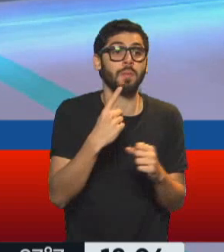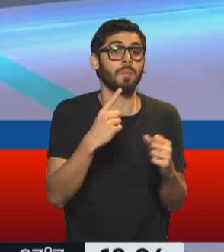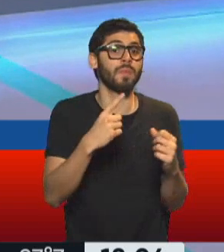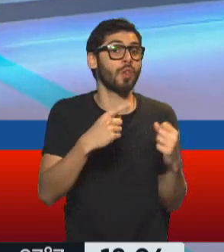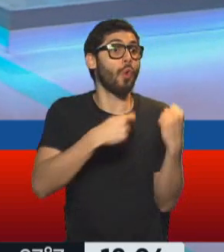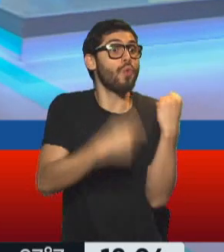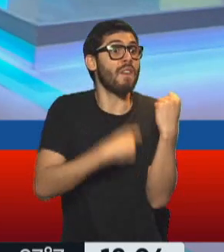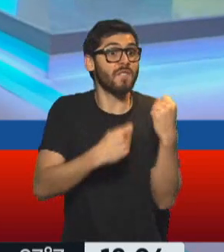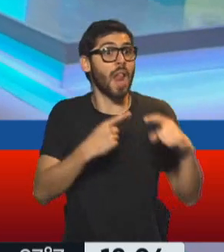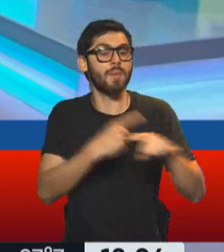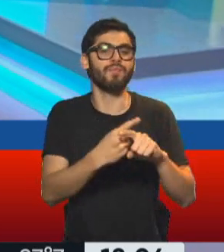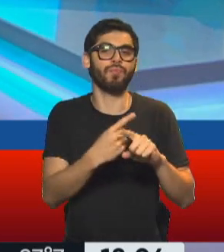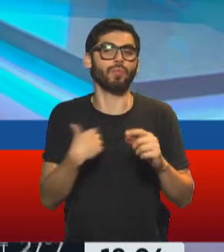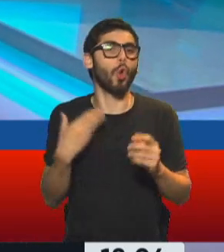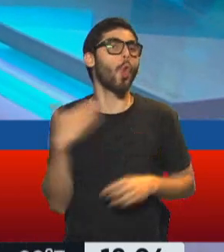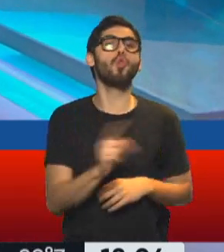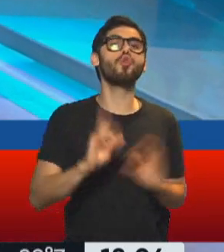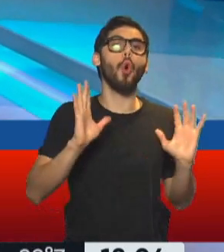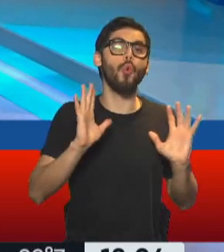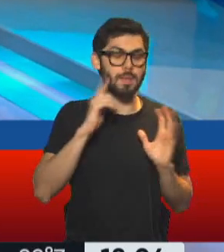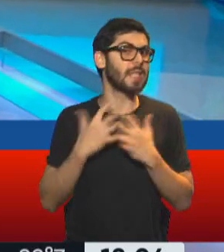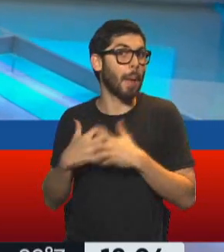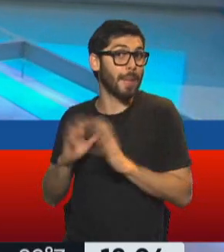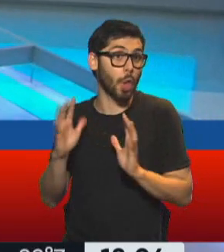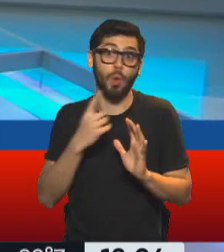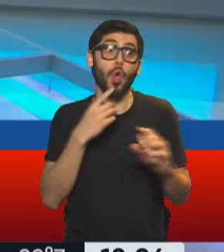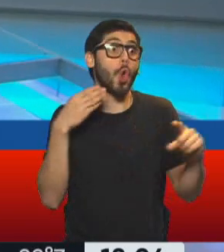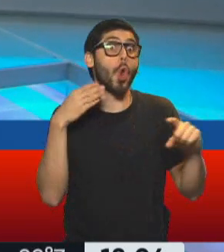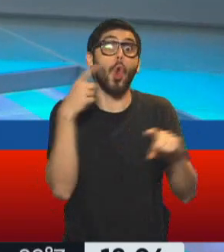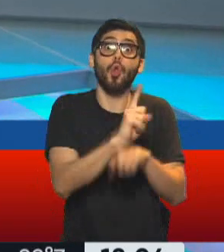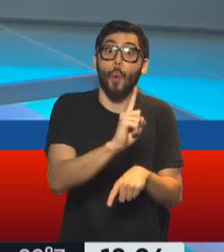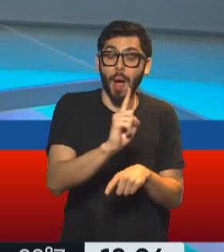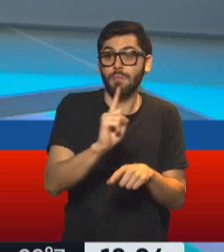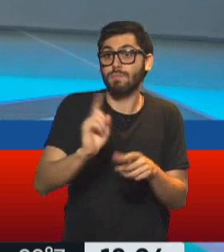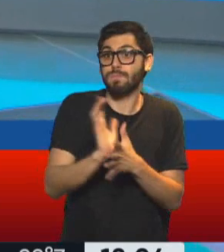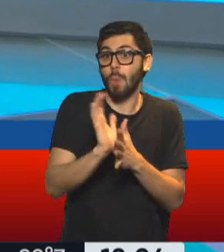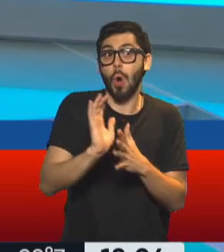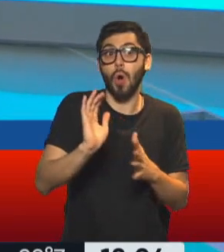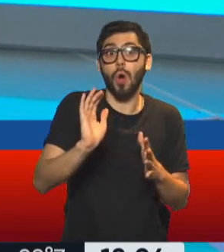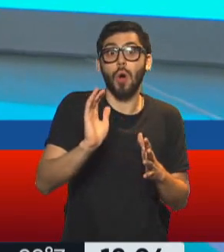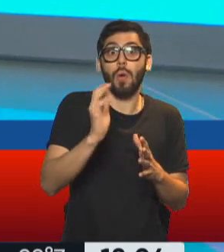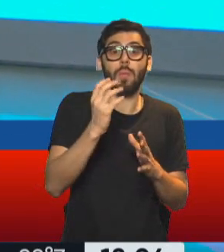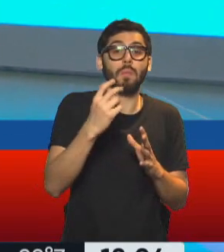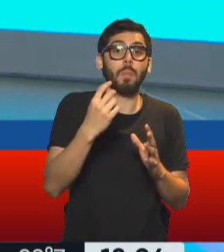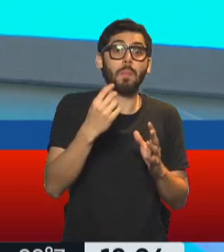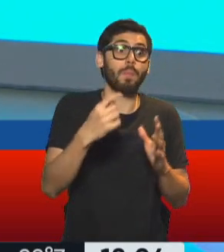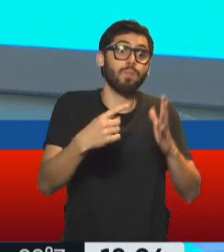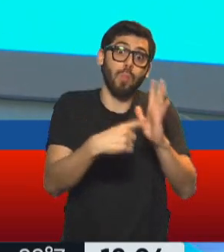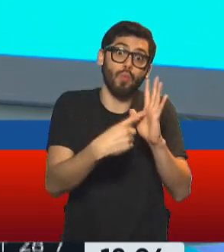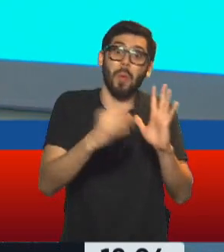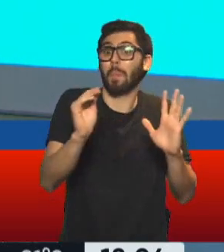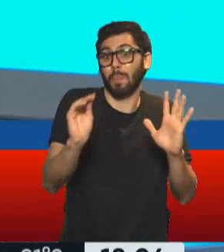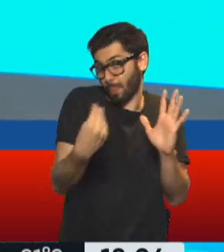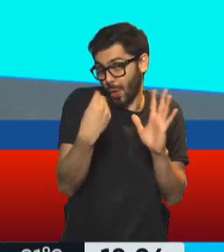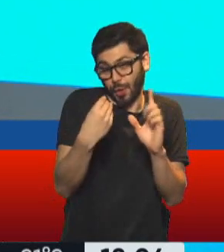frente a Banfield el sábado, donde, ¿qué sucede? Pierde, por supuesto, los puntos de partido y tres más. Ajá. Que se le descuentan de la tabla